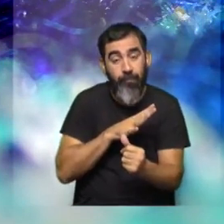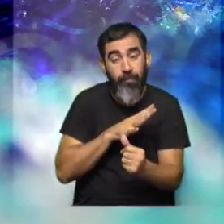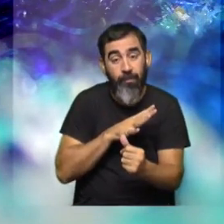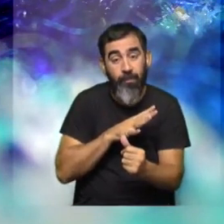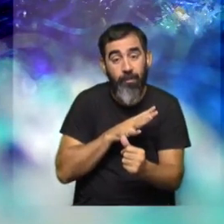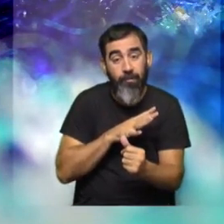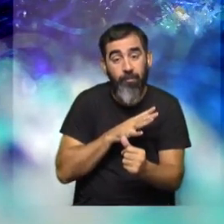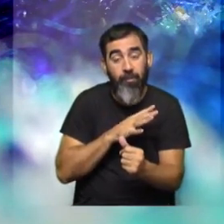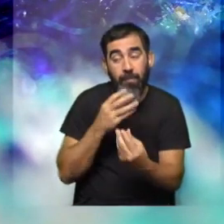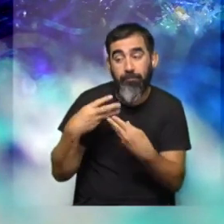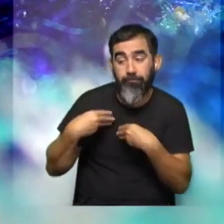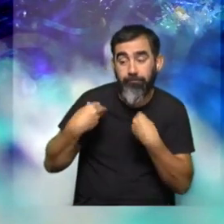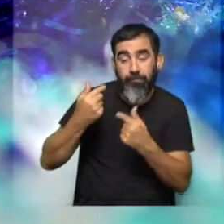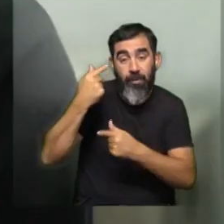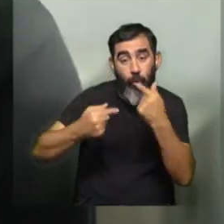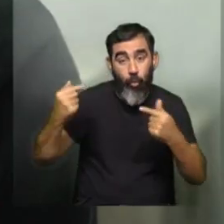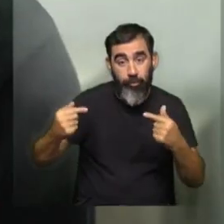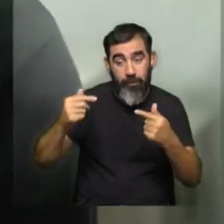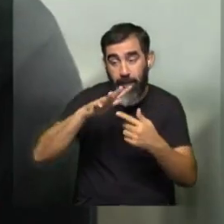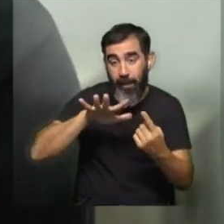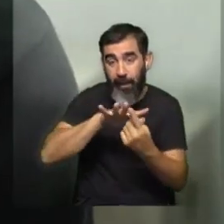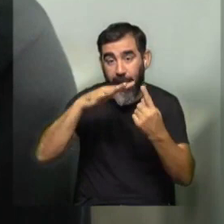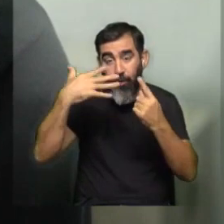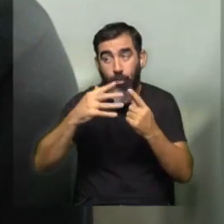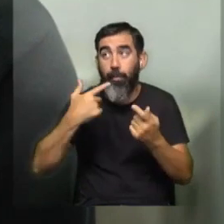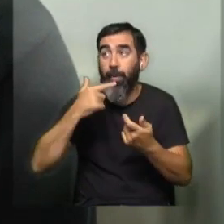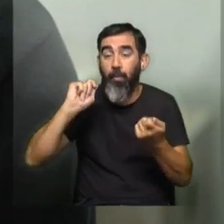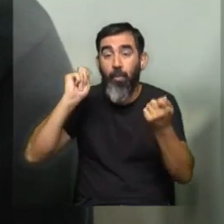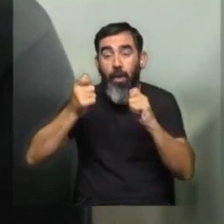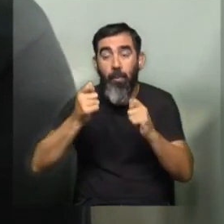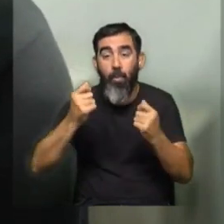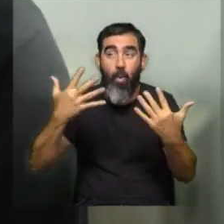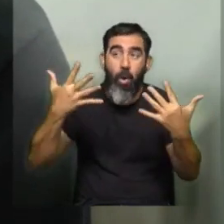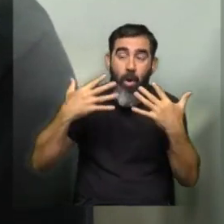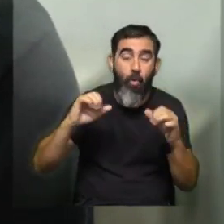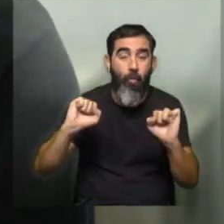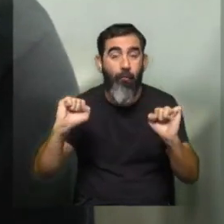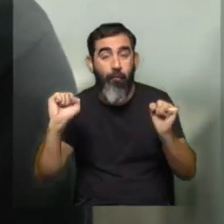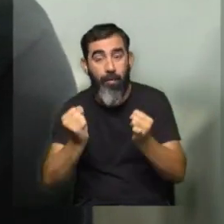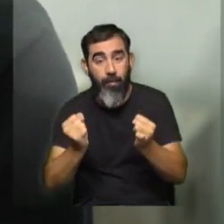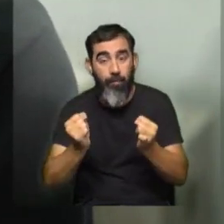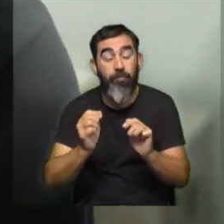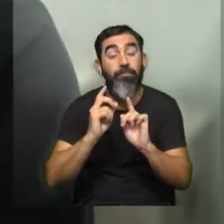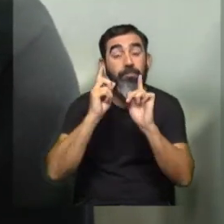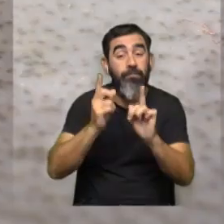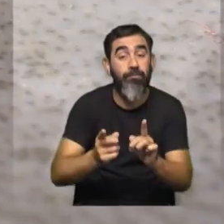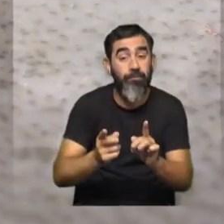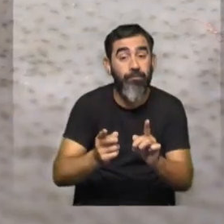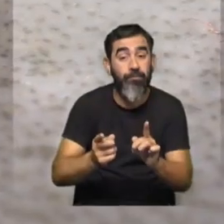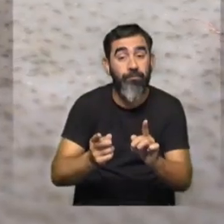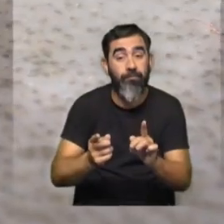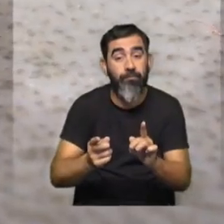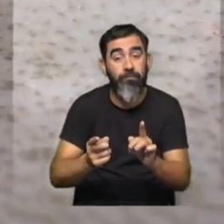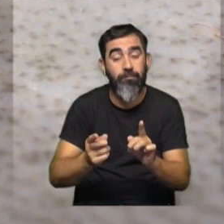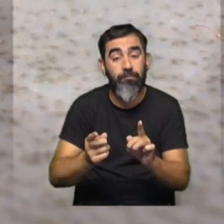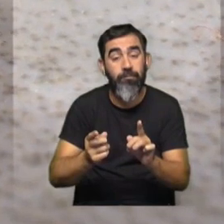para percibir los cambios de temperatura o la temperatura, y después me parece como